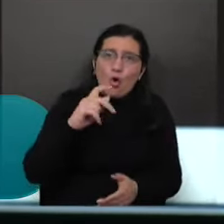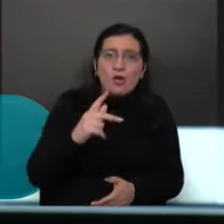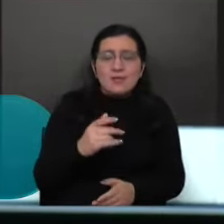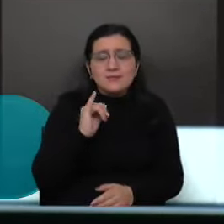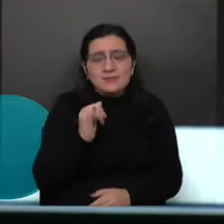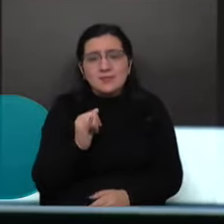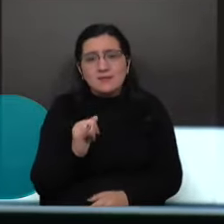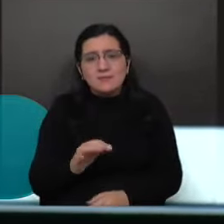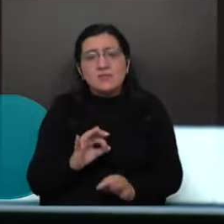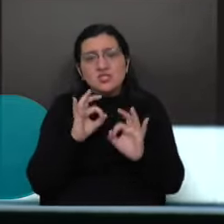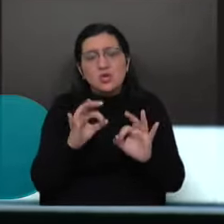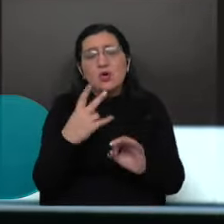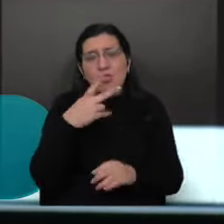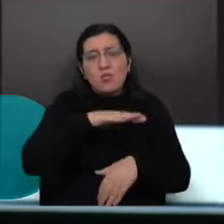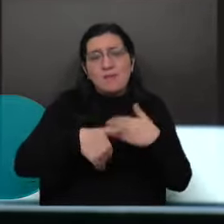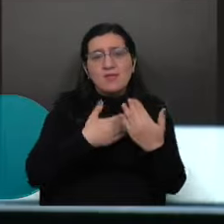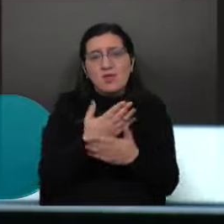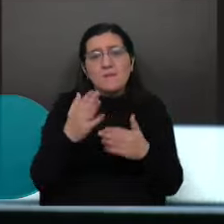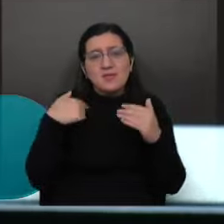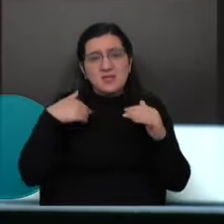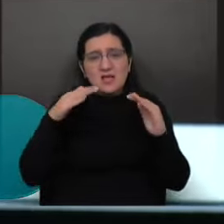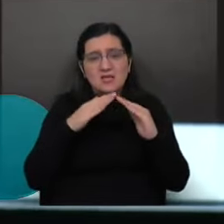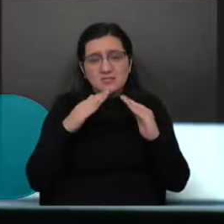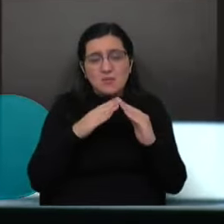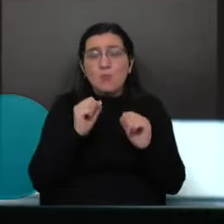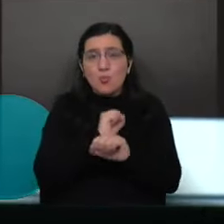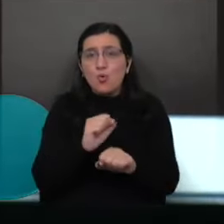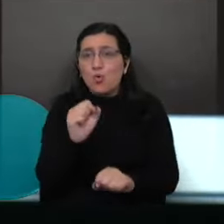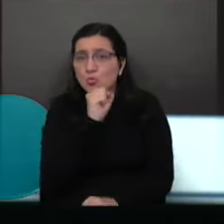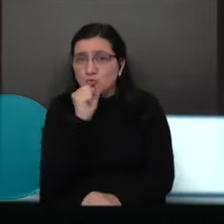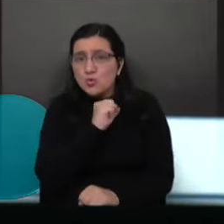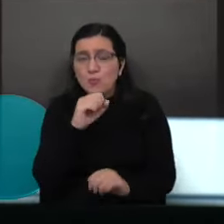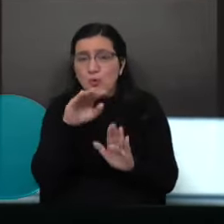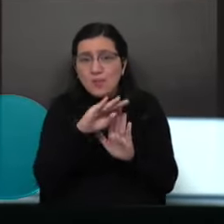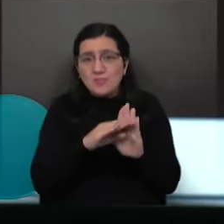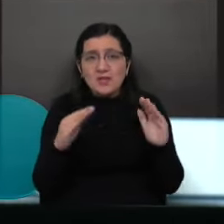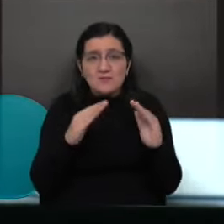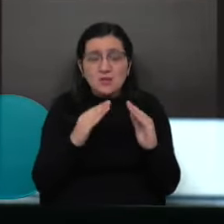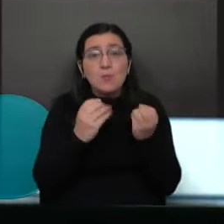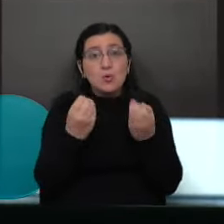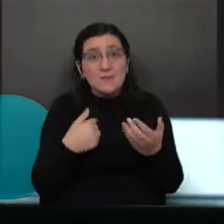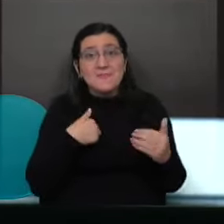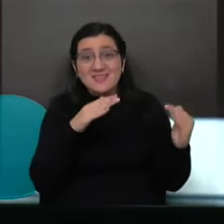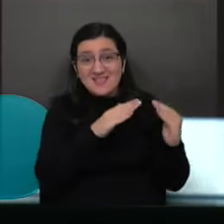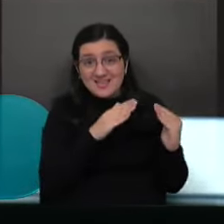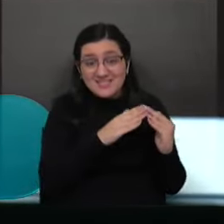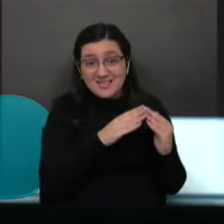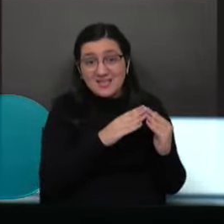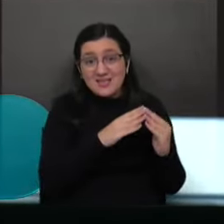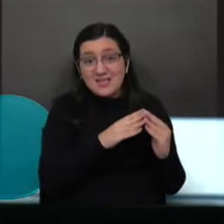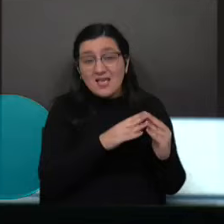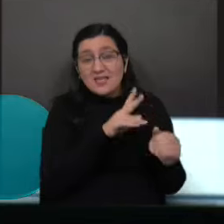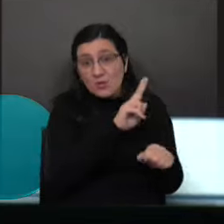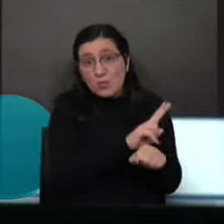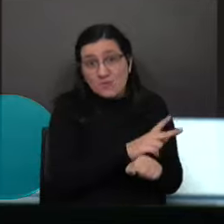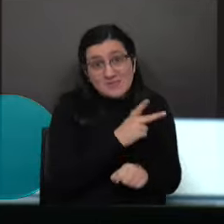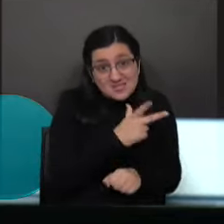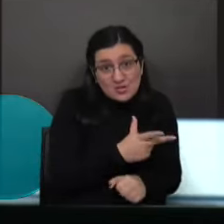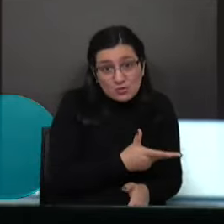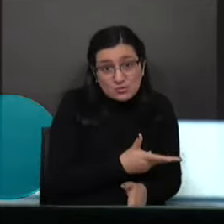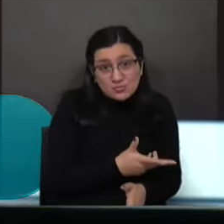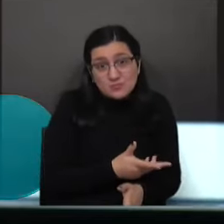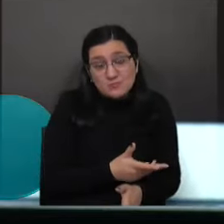llego a las 2 de la mañana a mi casa y puedo ir a conducir un programa de televisión Porque en mi casa hay quien sostiene cuando no sostiene y